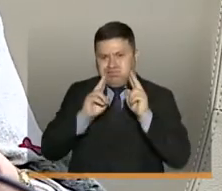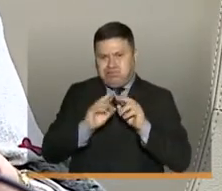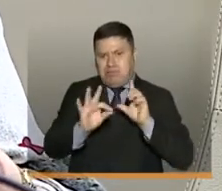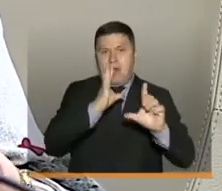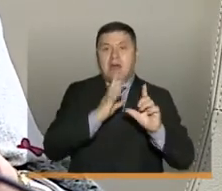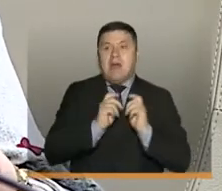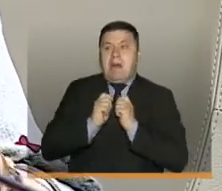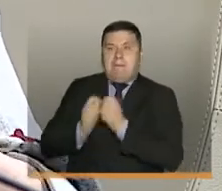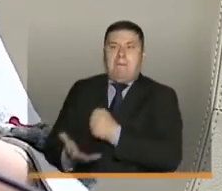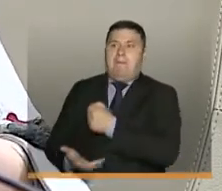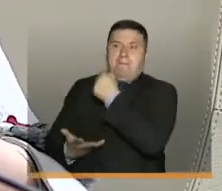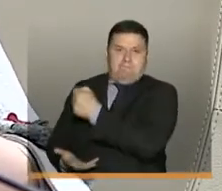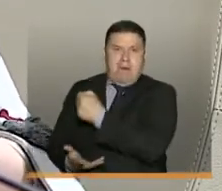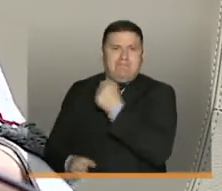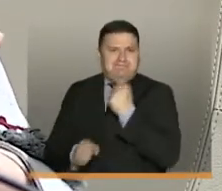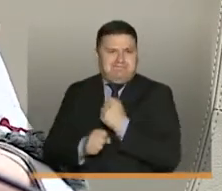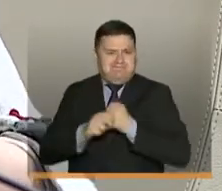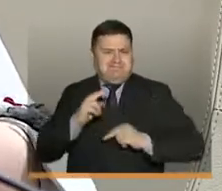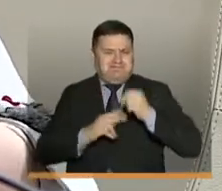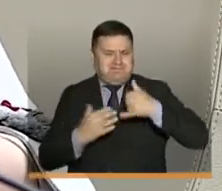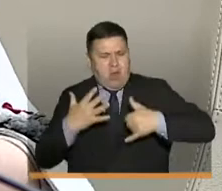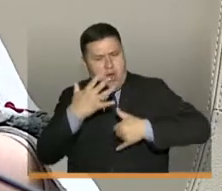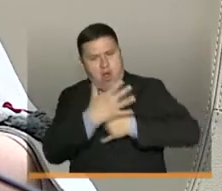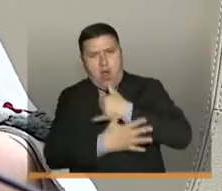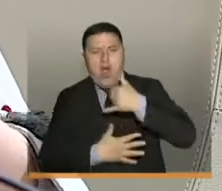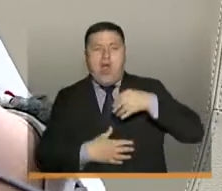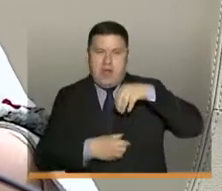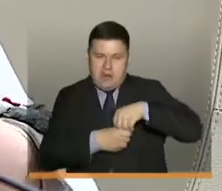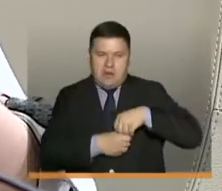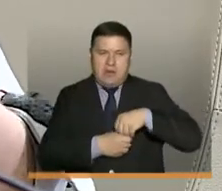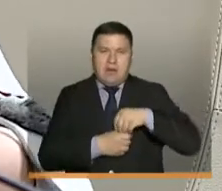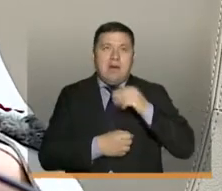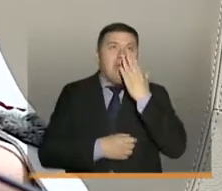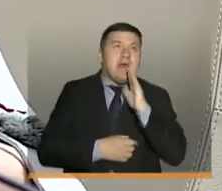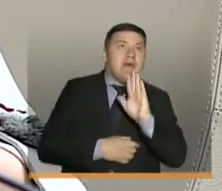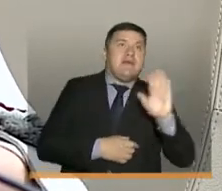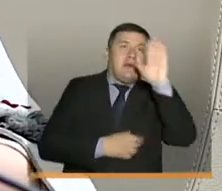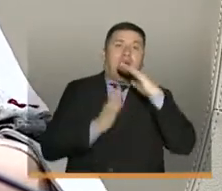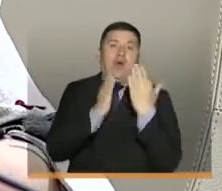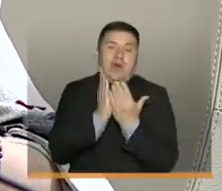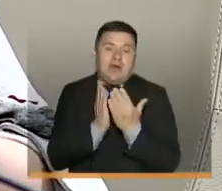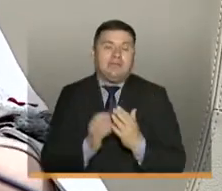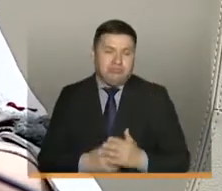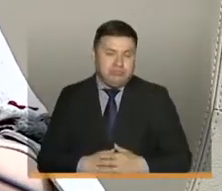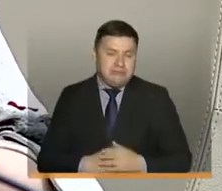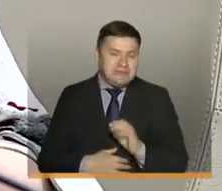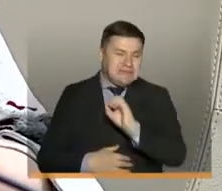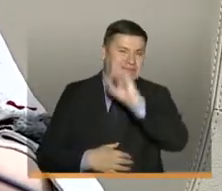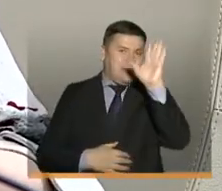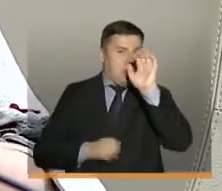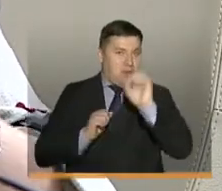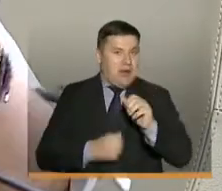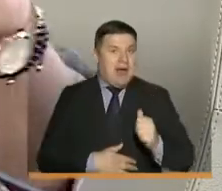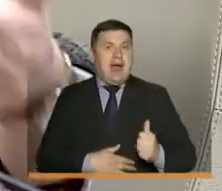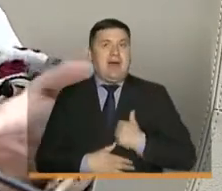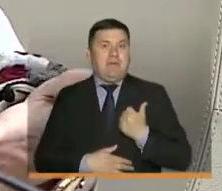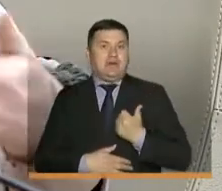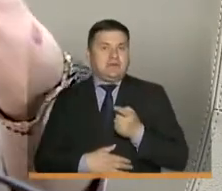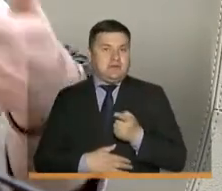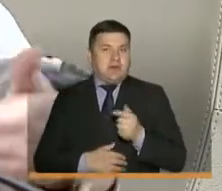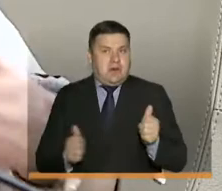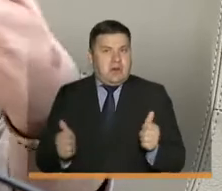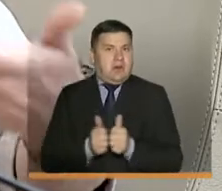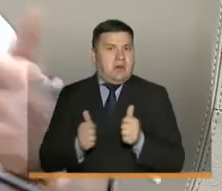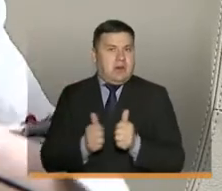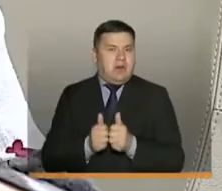sido asignados inicialmente para pues, un escenario de normalidad, de conectividad en el colegio y que claramente podemos aprovechar para también